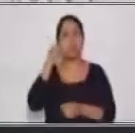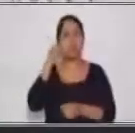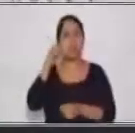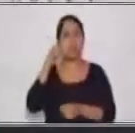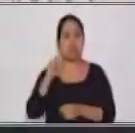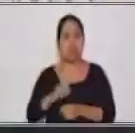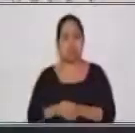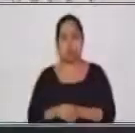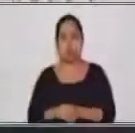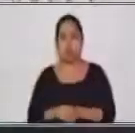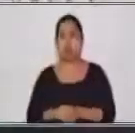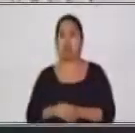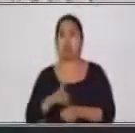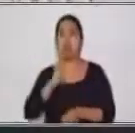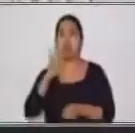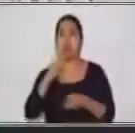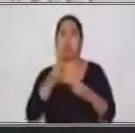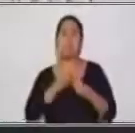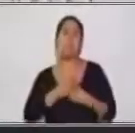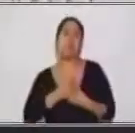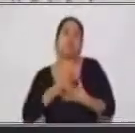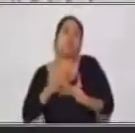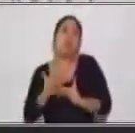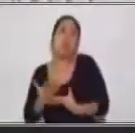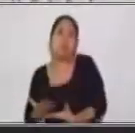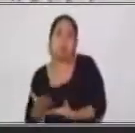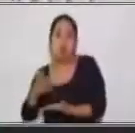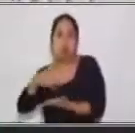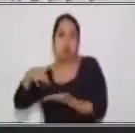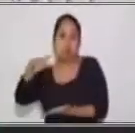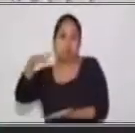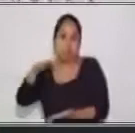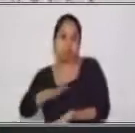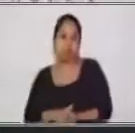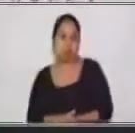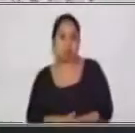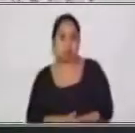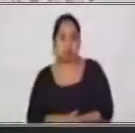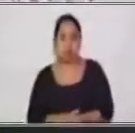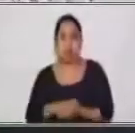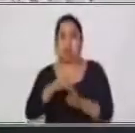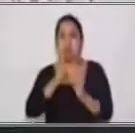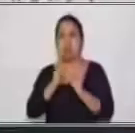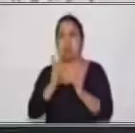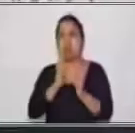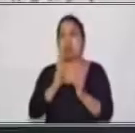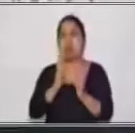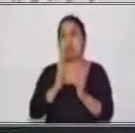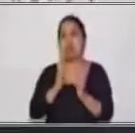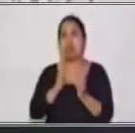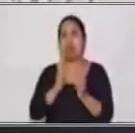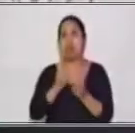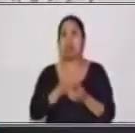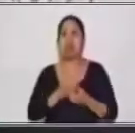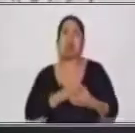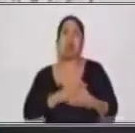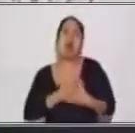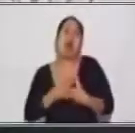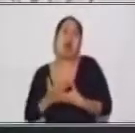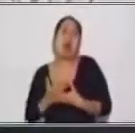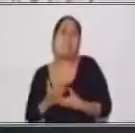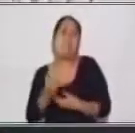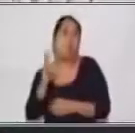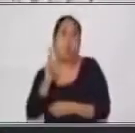y un amor también individualista. Ellos mucho pensaban en esos amores no correspondidos y muchas